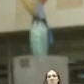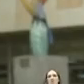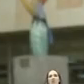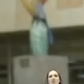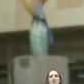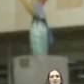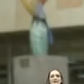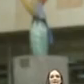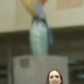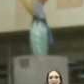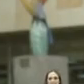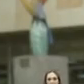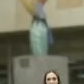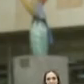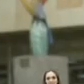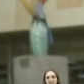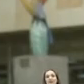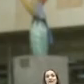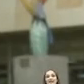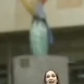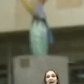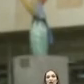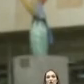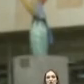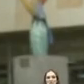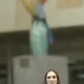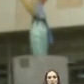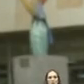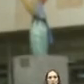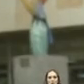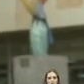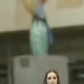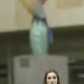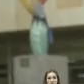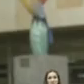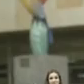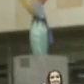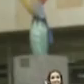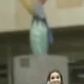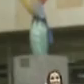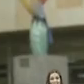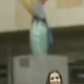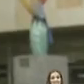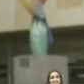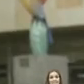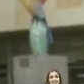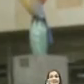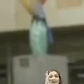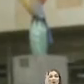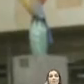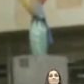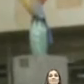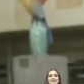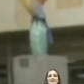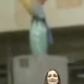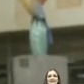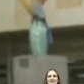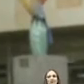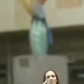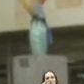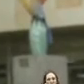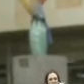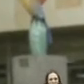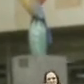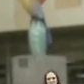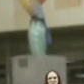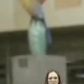José Fernando, usted confirmó que fueron 14 las víctimas mortales y en esa relatoría se habló que por lo menos 75 personas fueron lesionadas con armas